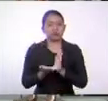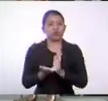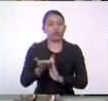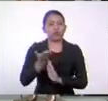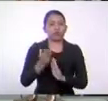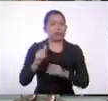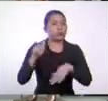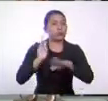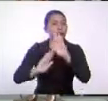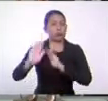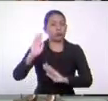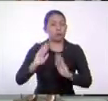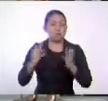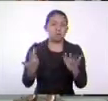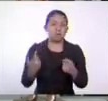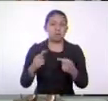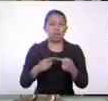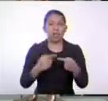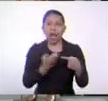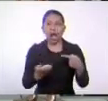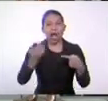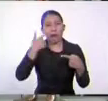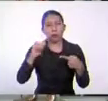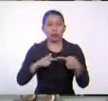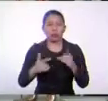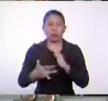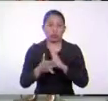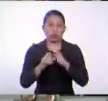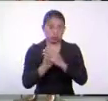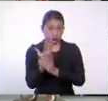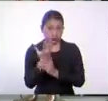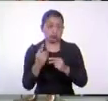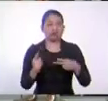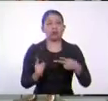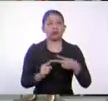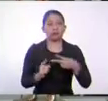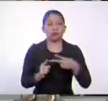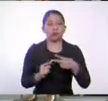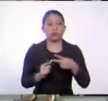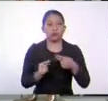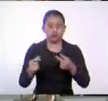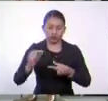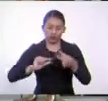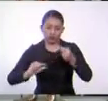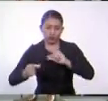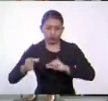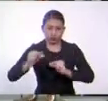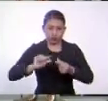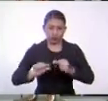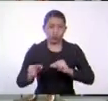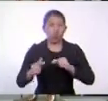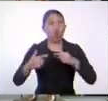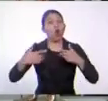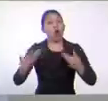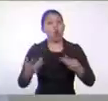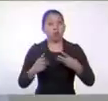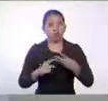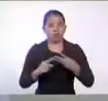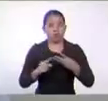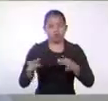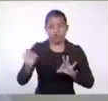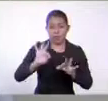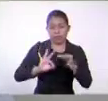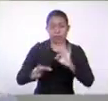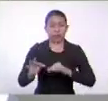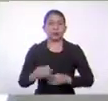historia, que pueden ser elementos tecnológicos, elementos químicos, incluso físicos.